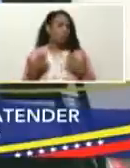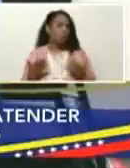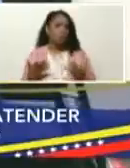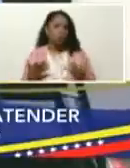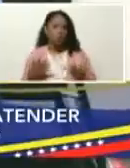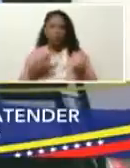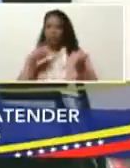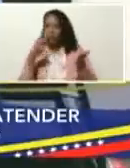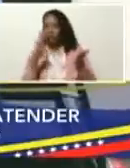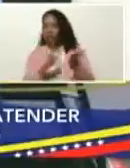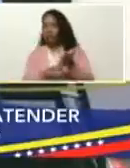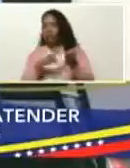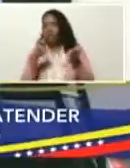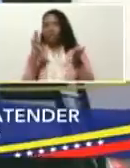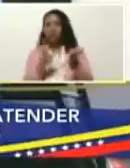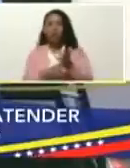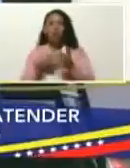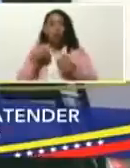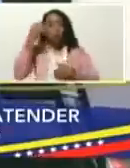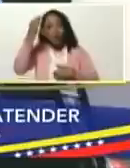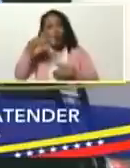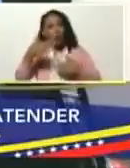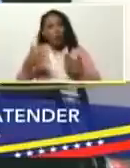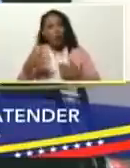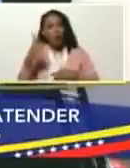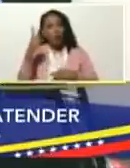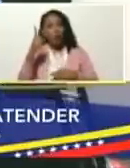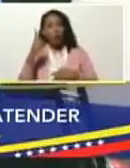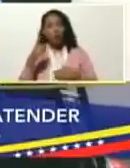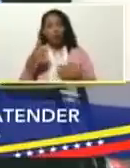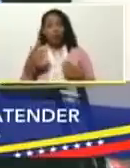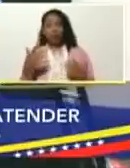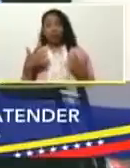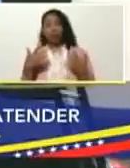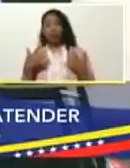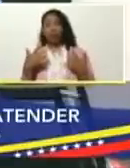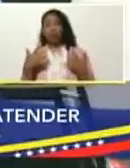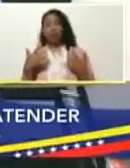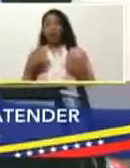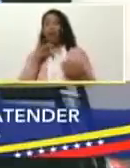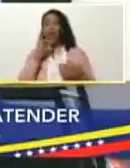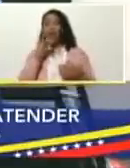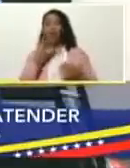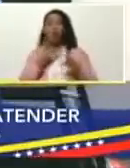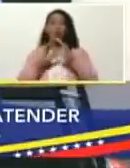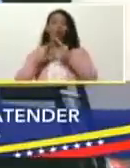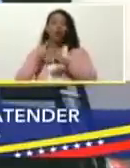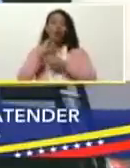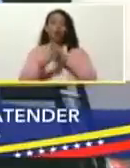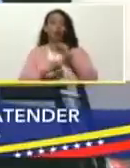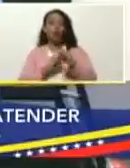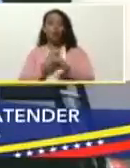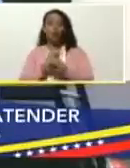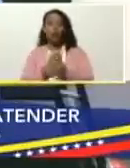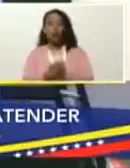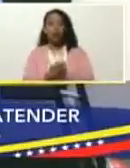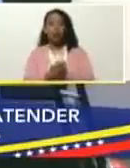de verdad Creo que es una exageración de los medios de comunicación internacionales